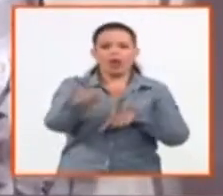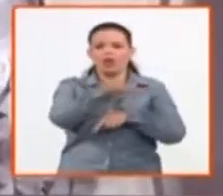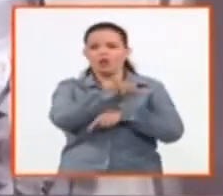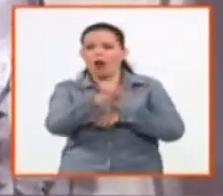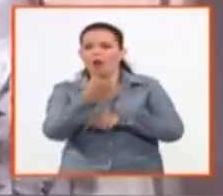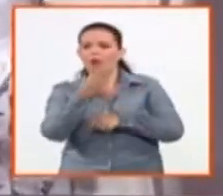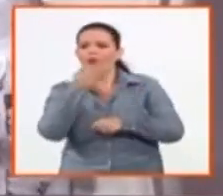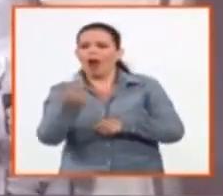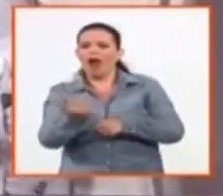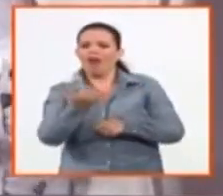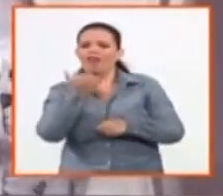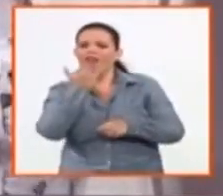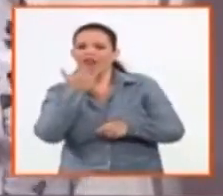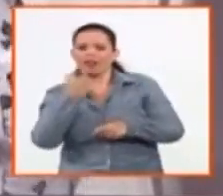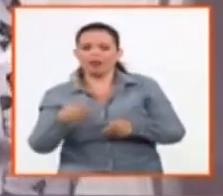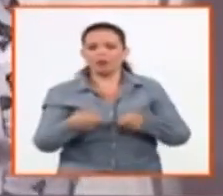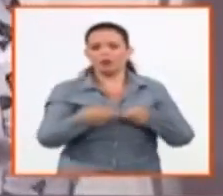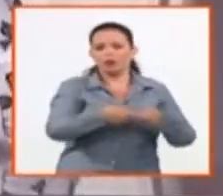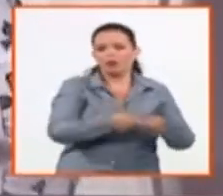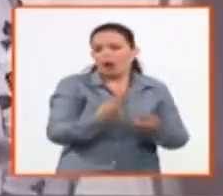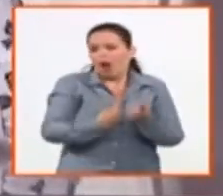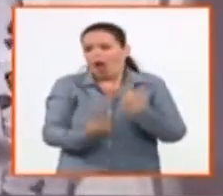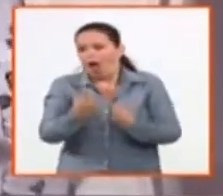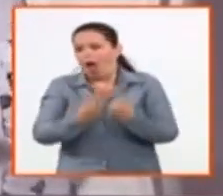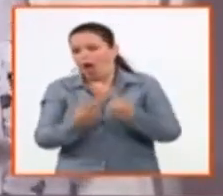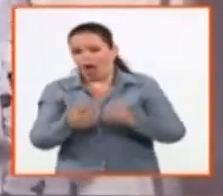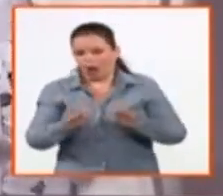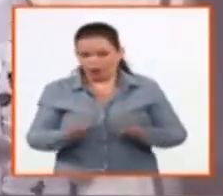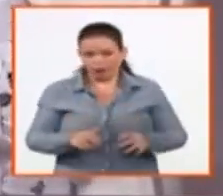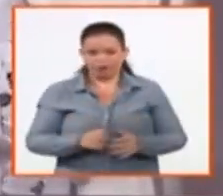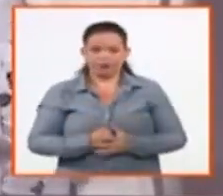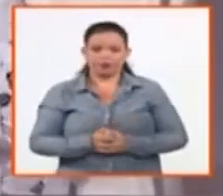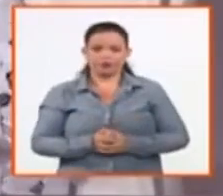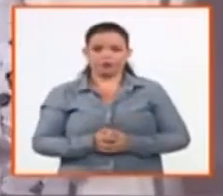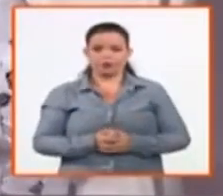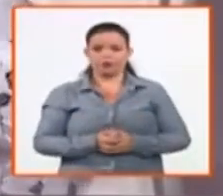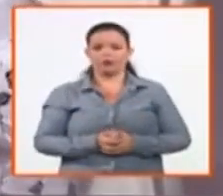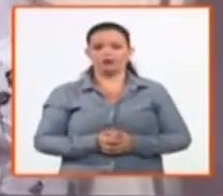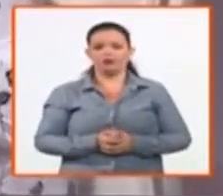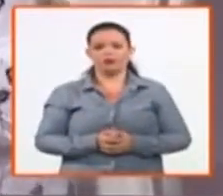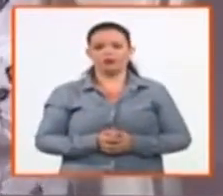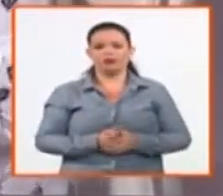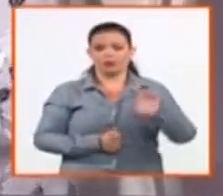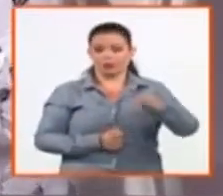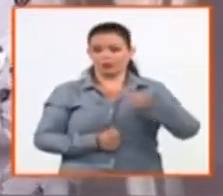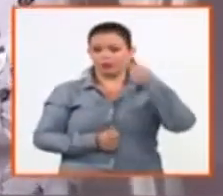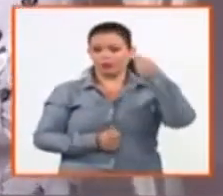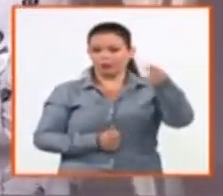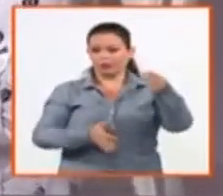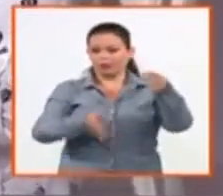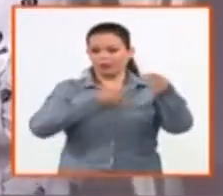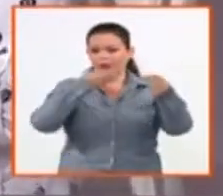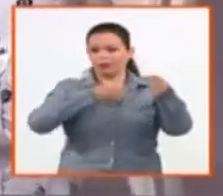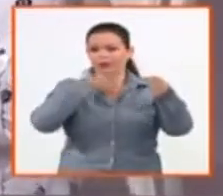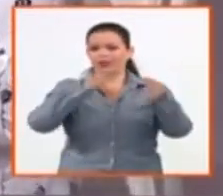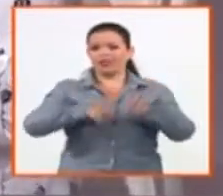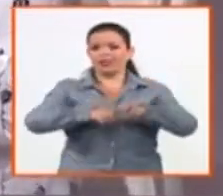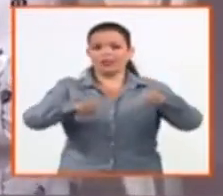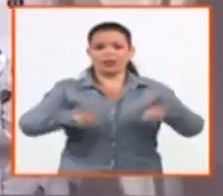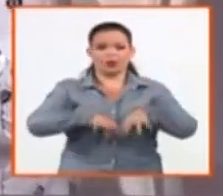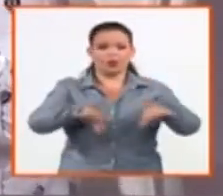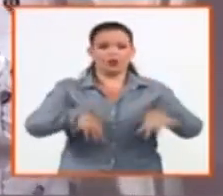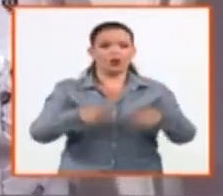la consecución de lo que va a hacer el talibán. Primero que todo, yo quisiera hablar de la situación económica y